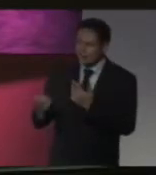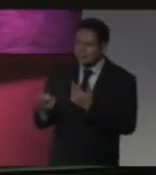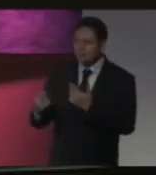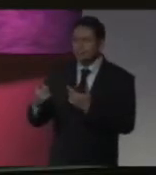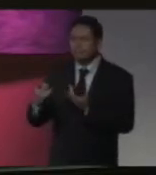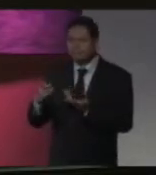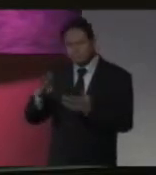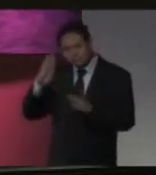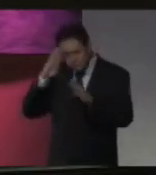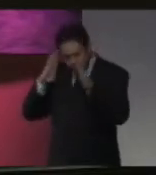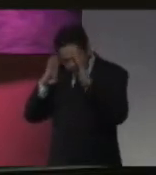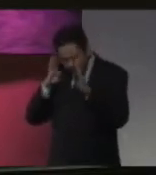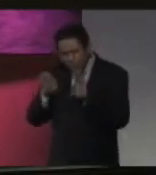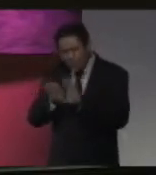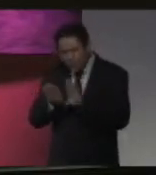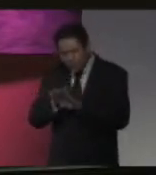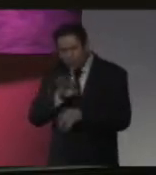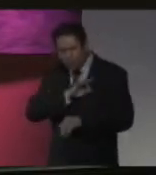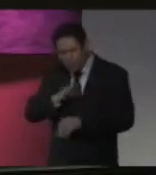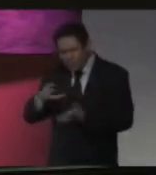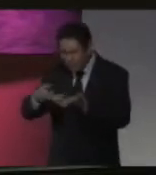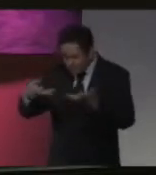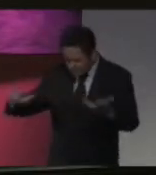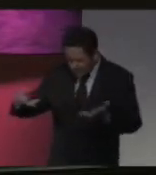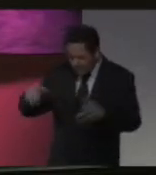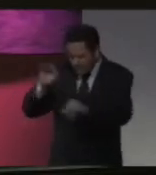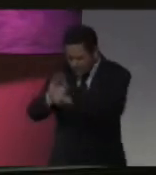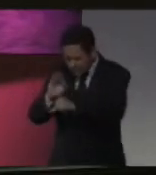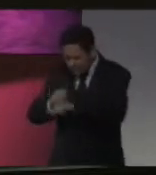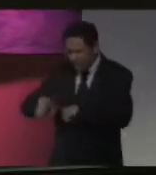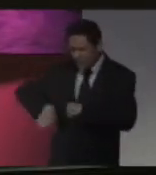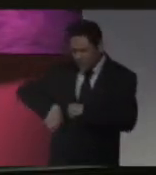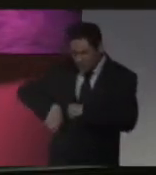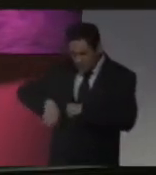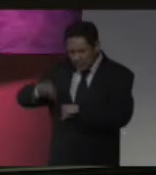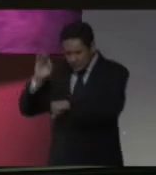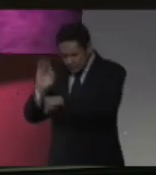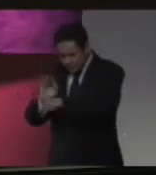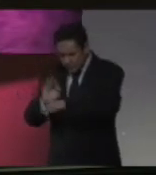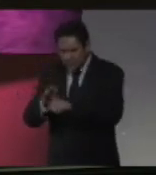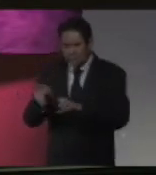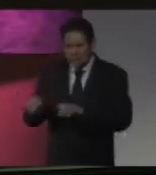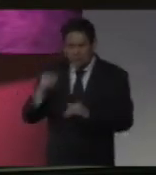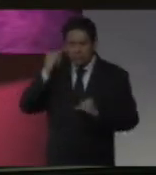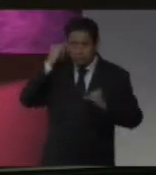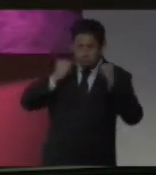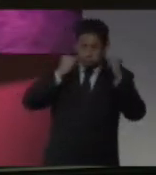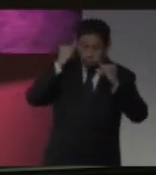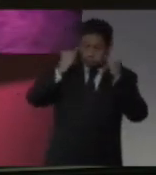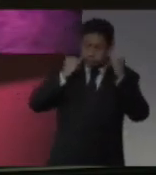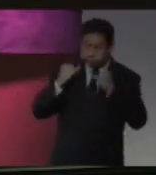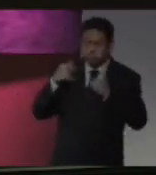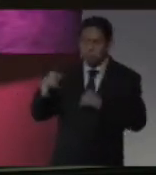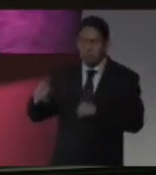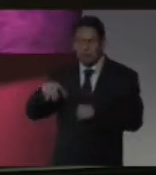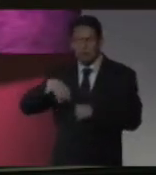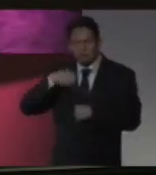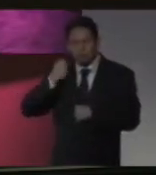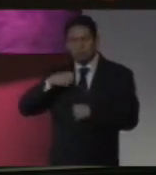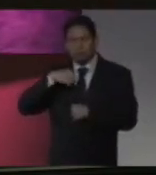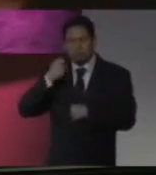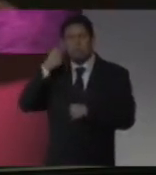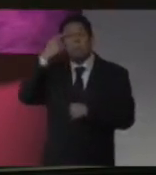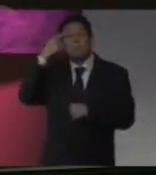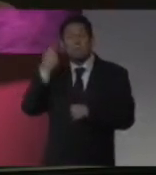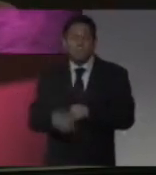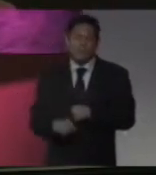de política para la defensa de sus territorios y de empoderamiento al interior del movimiento indígena. Están realizando increíbles esfuerzos para